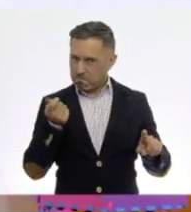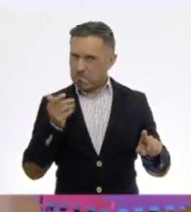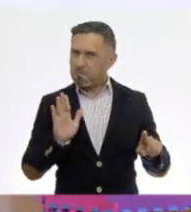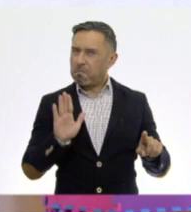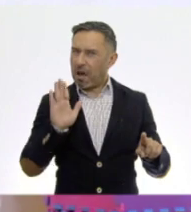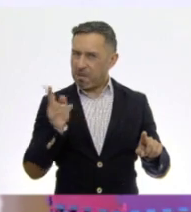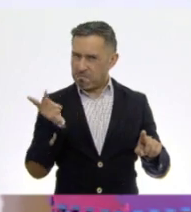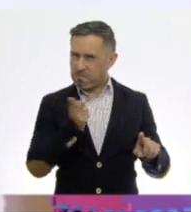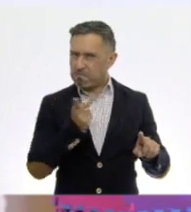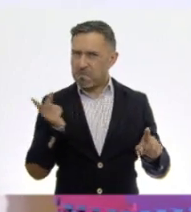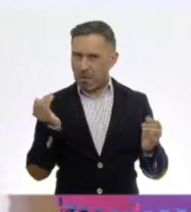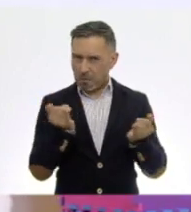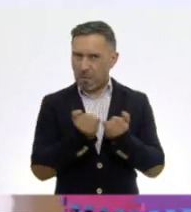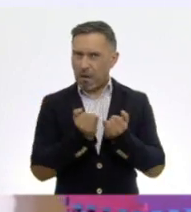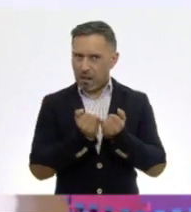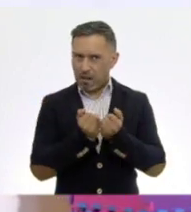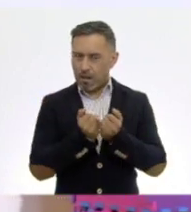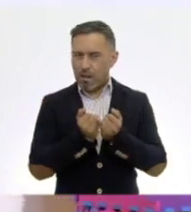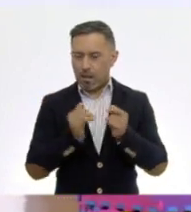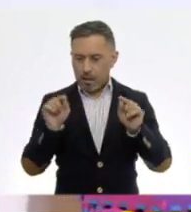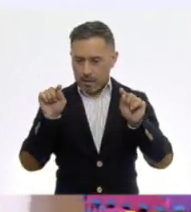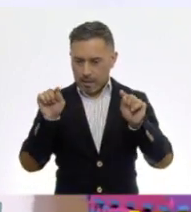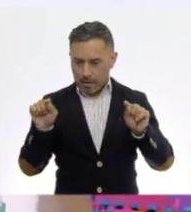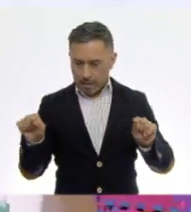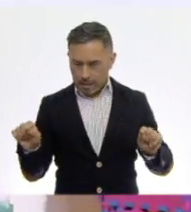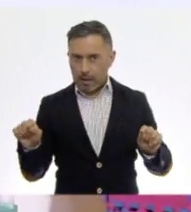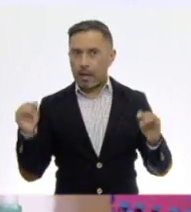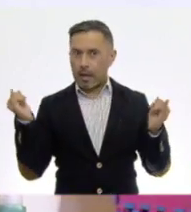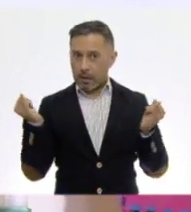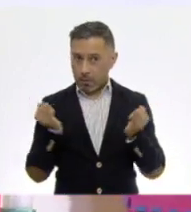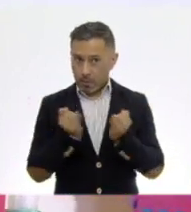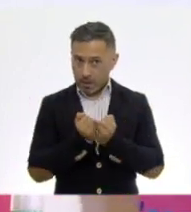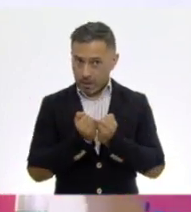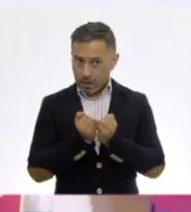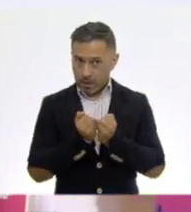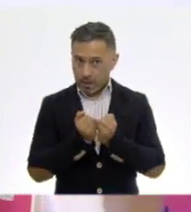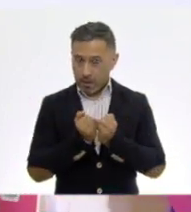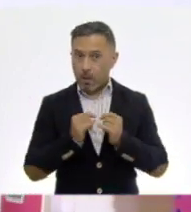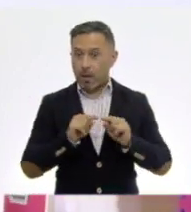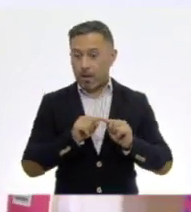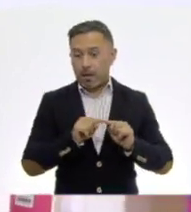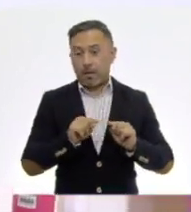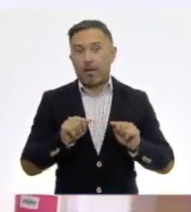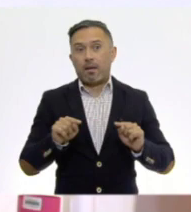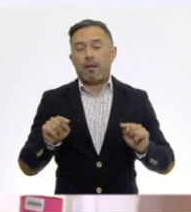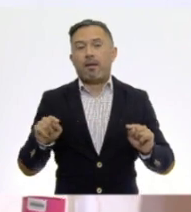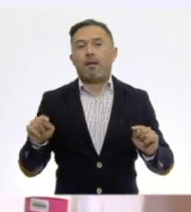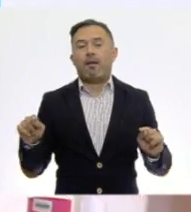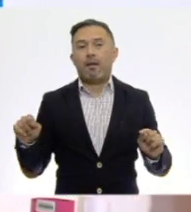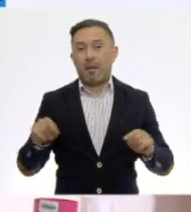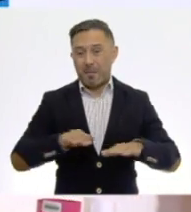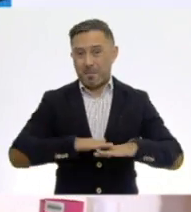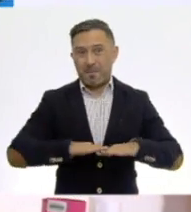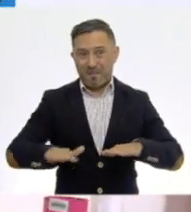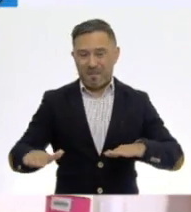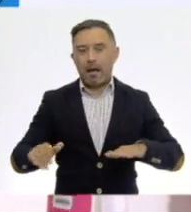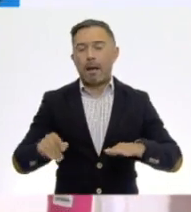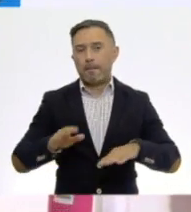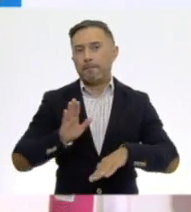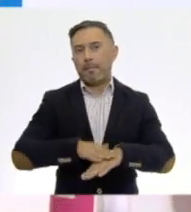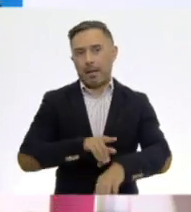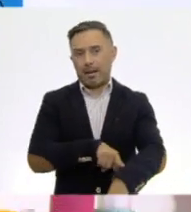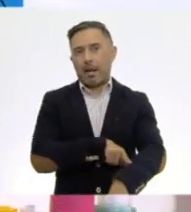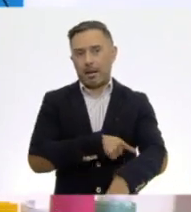iguales. ¿Quiere decir que tiene dos lados iguales? Una longitud en la base más